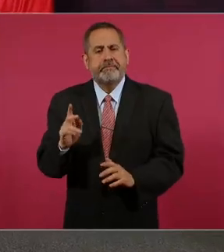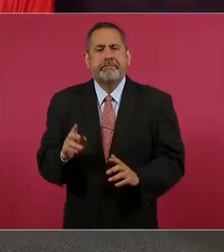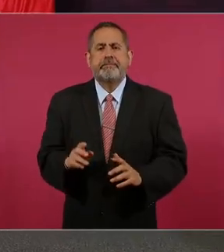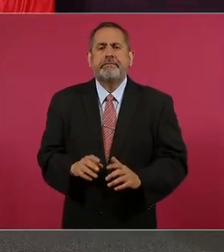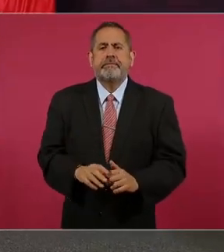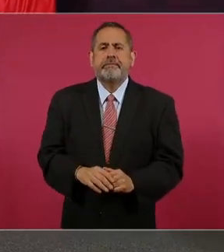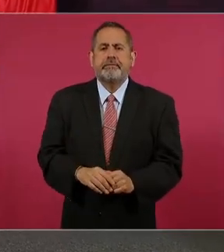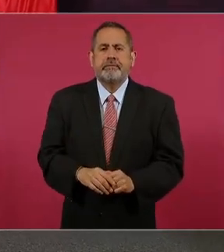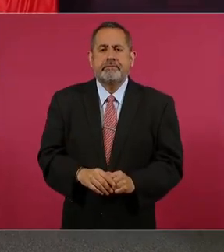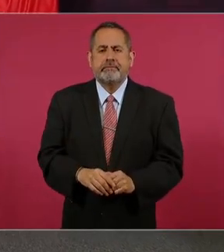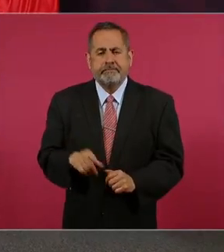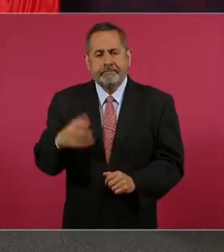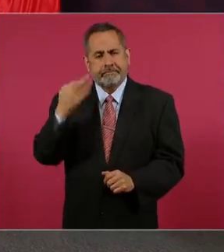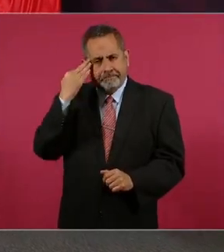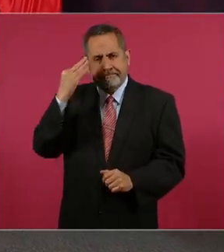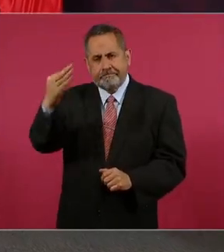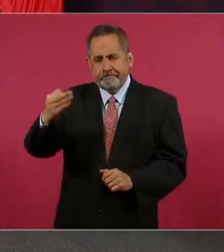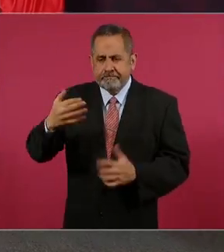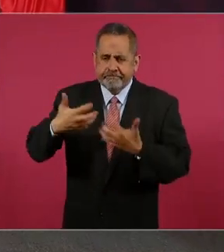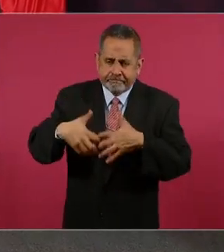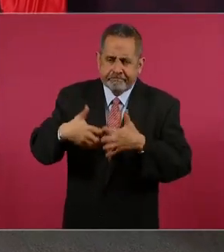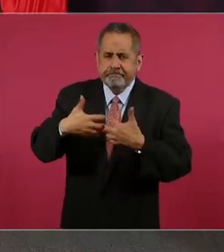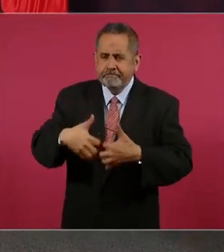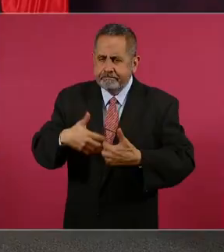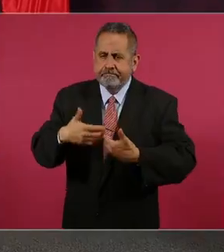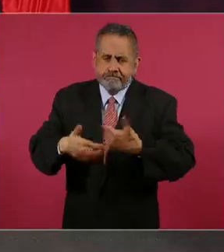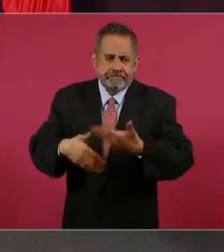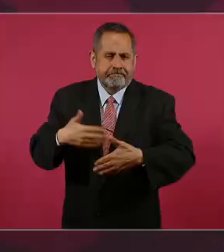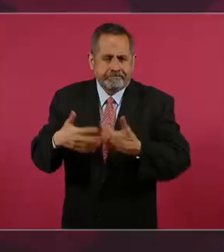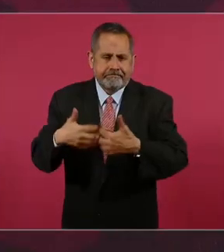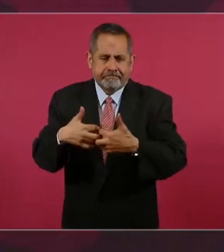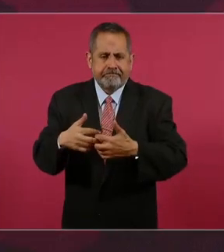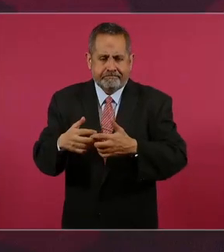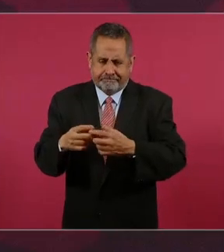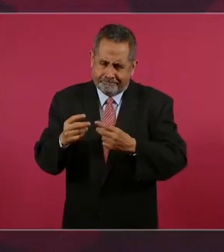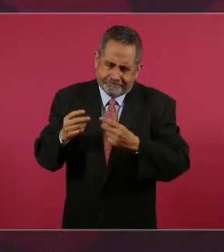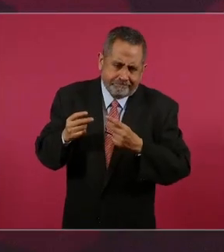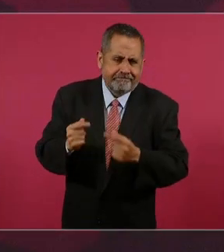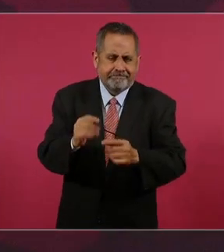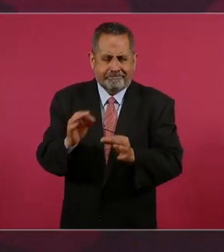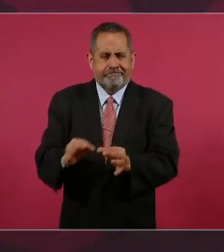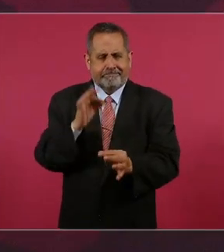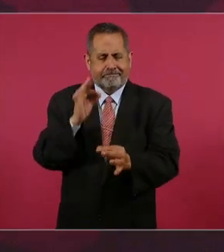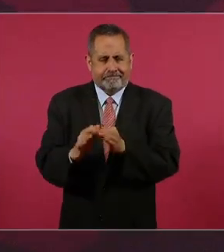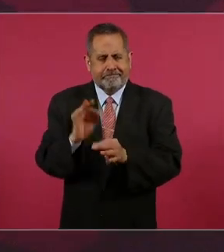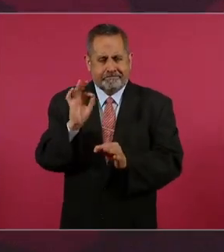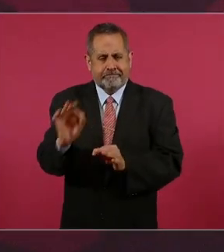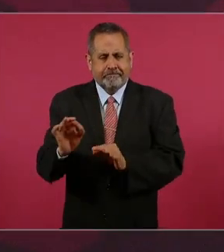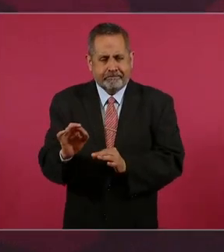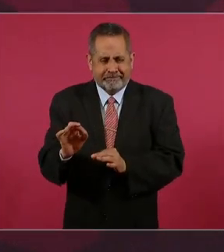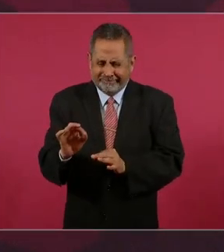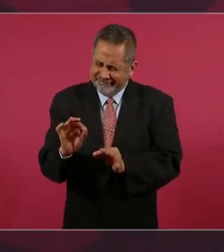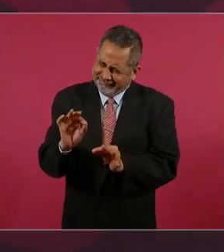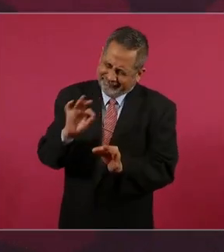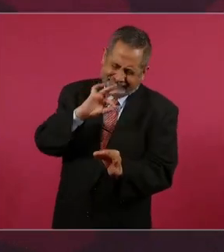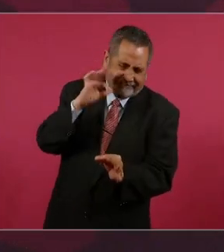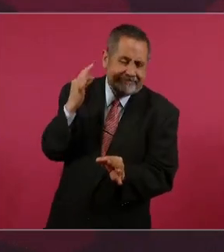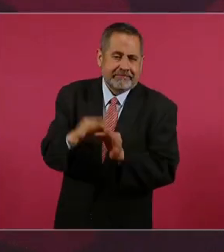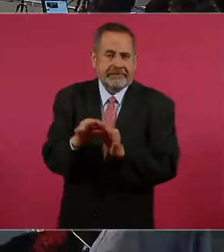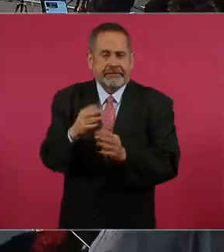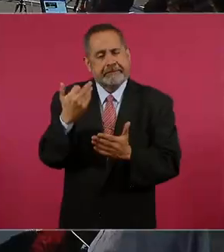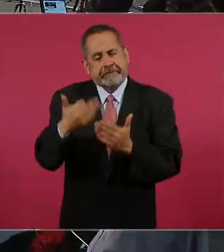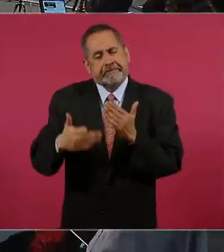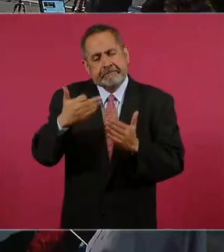lleva tiempo poner la la refinería en su conjunto